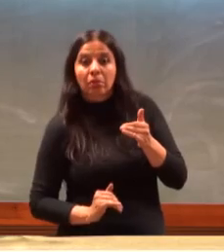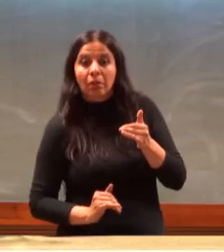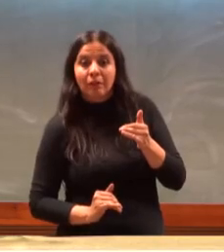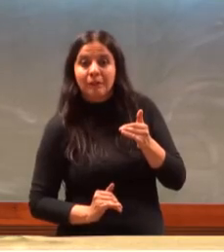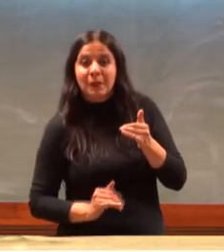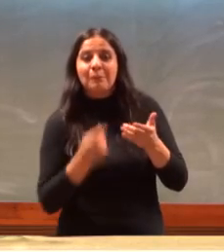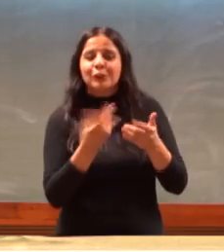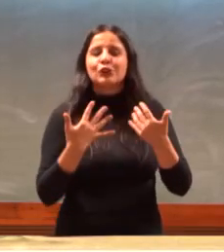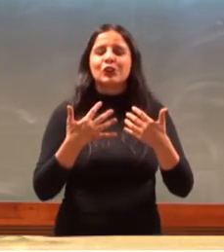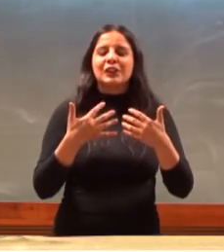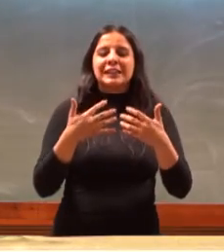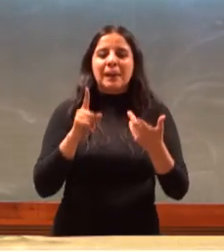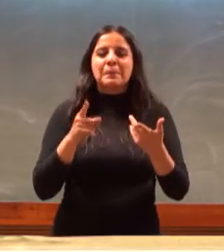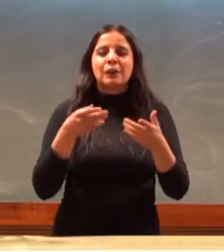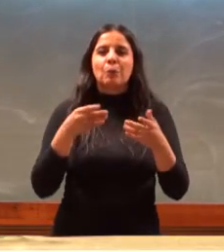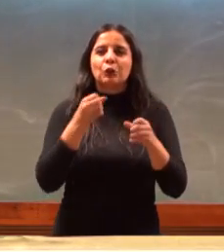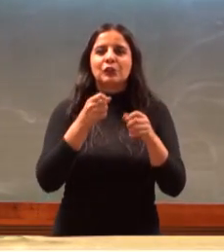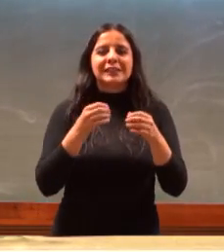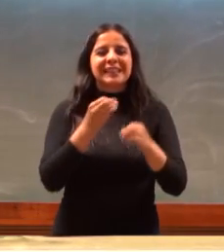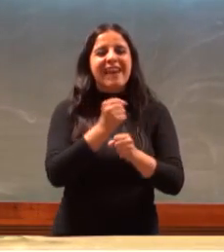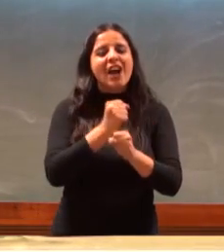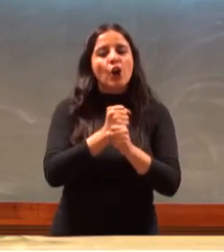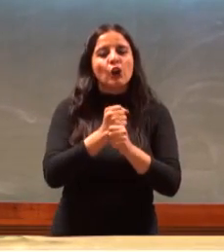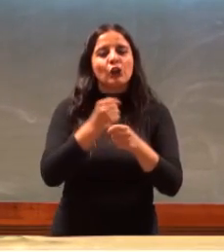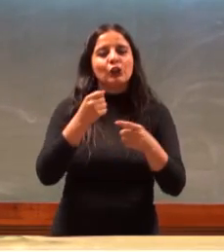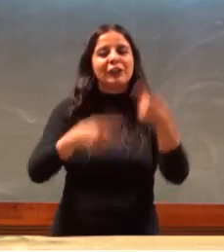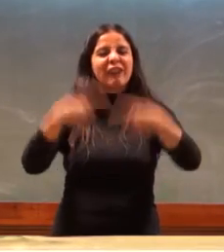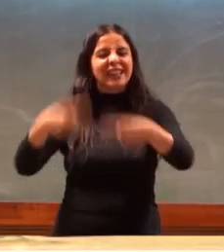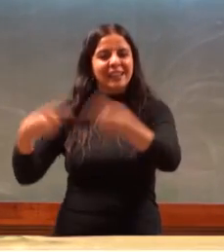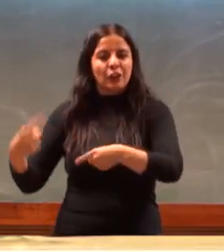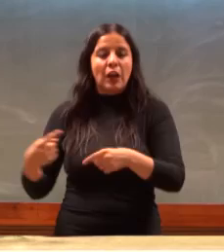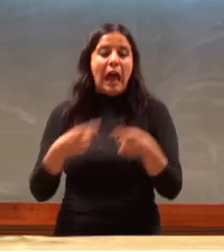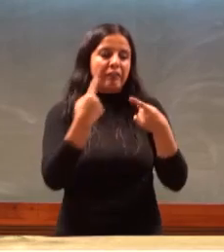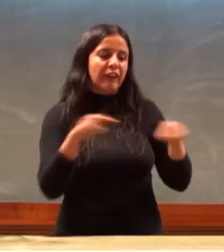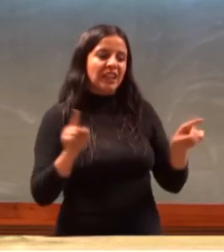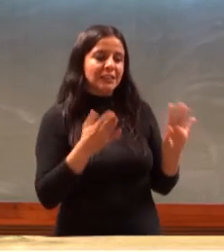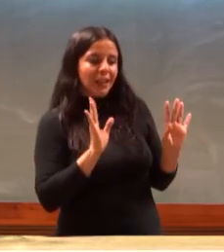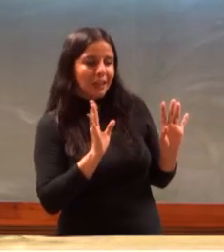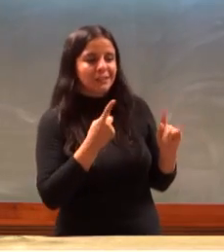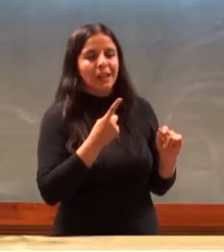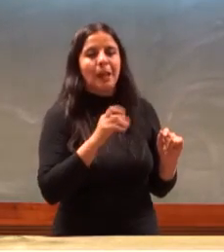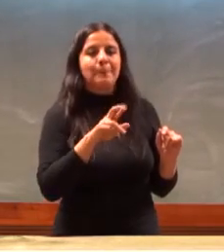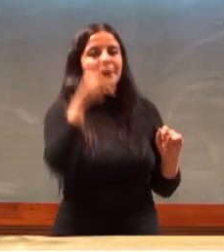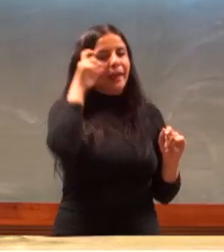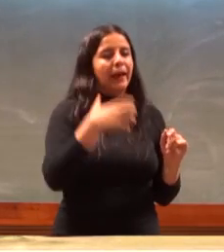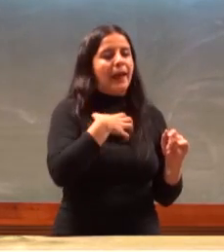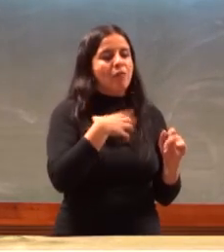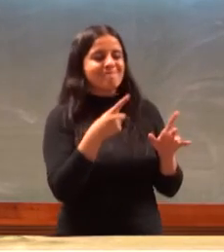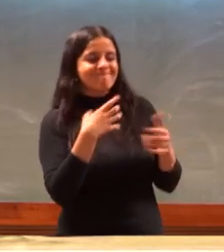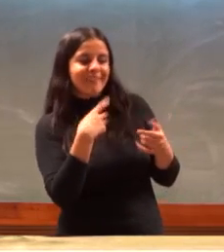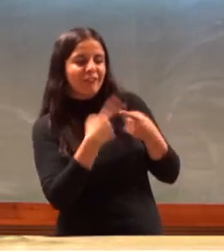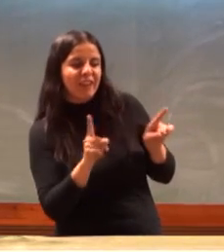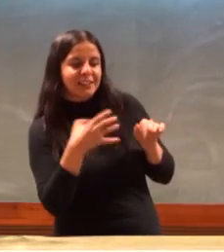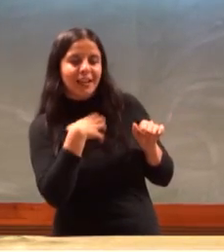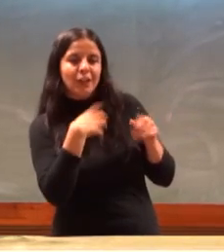también digamos de de trabajo diferenciado entre quienes trabajan en grado quienes trabajan en posgrado Quienes se dedican solo a la a la